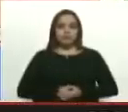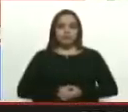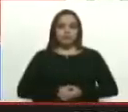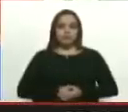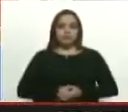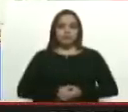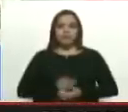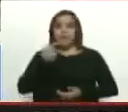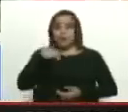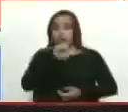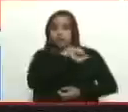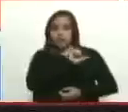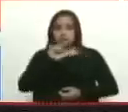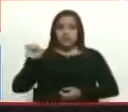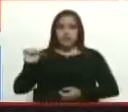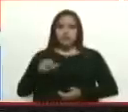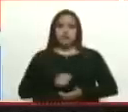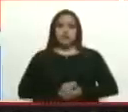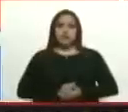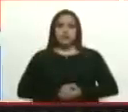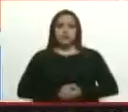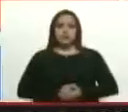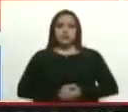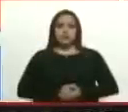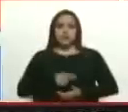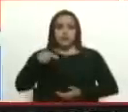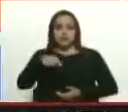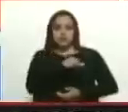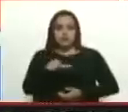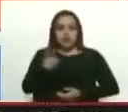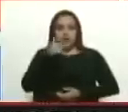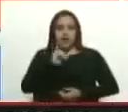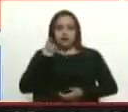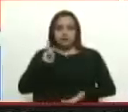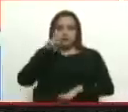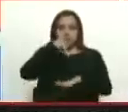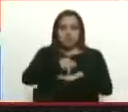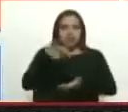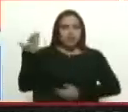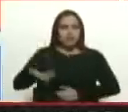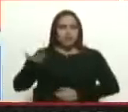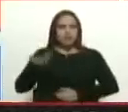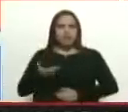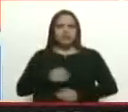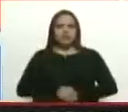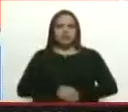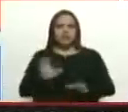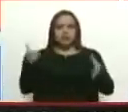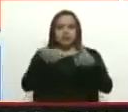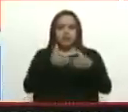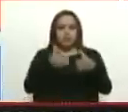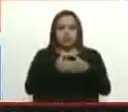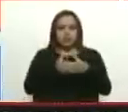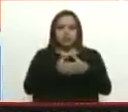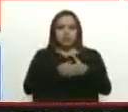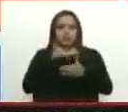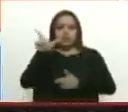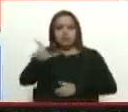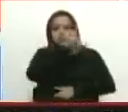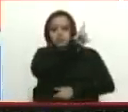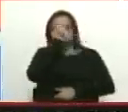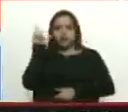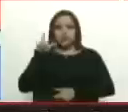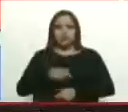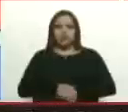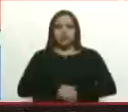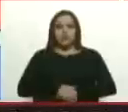Esta semana, bueno, esta semana tuvimos la visita de una importantísima delegación del Partido Comunista